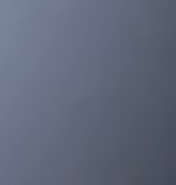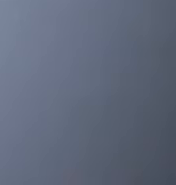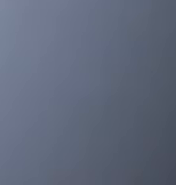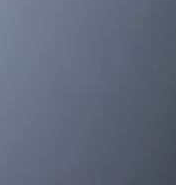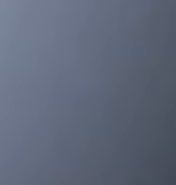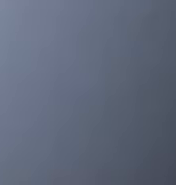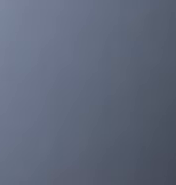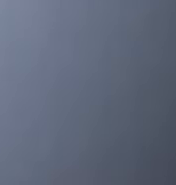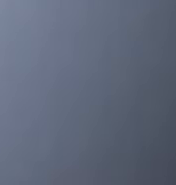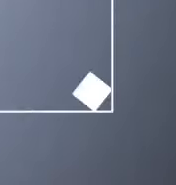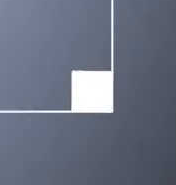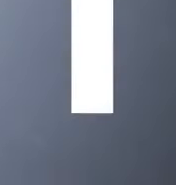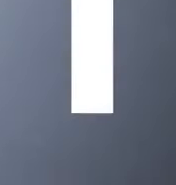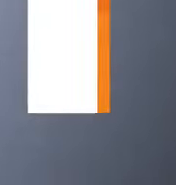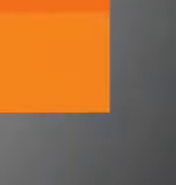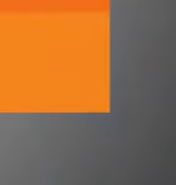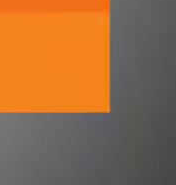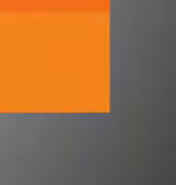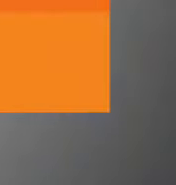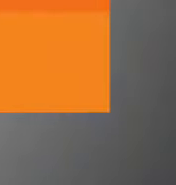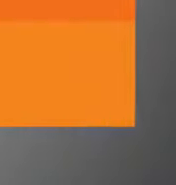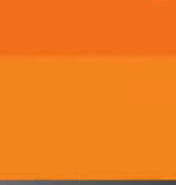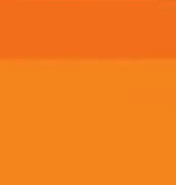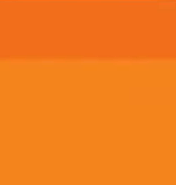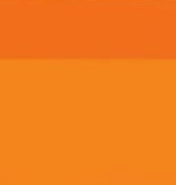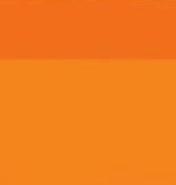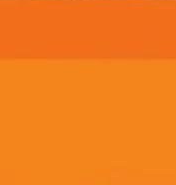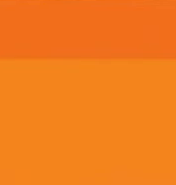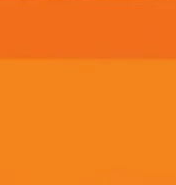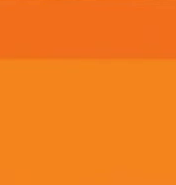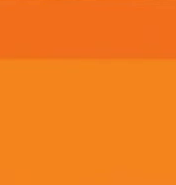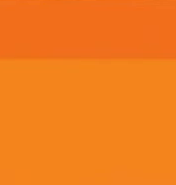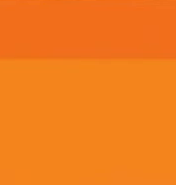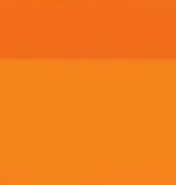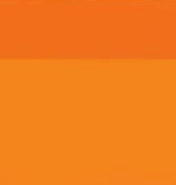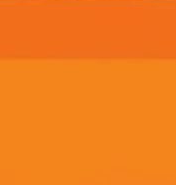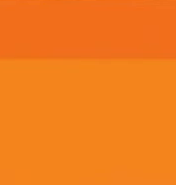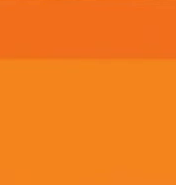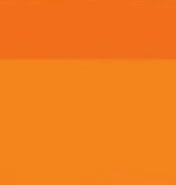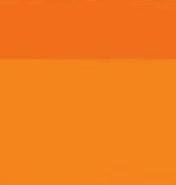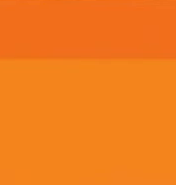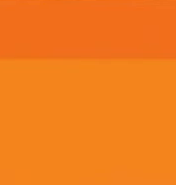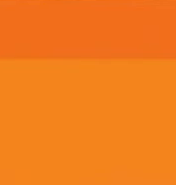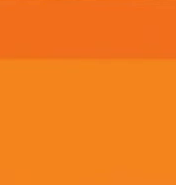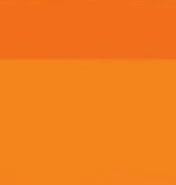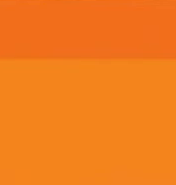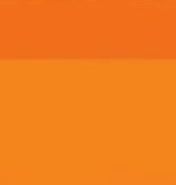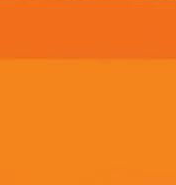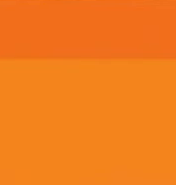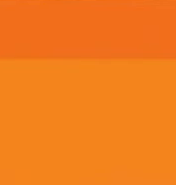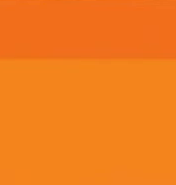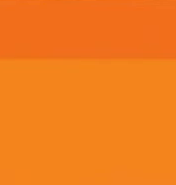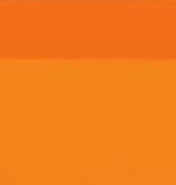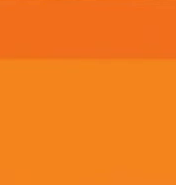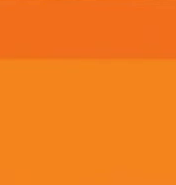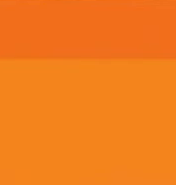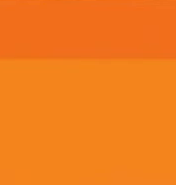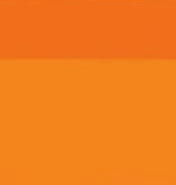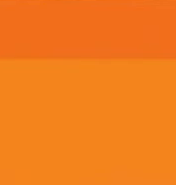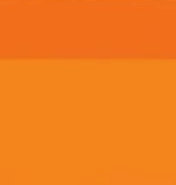y Transportes en el periodo 2001-2002, como parte de su formación profesional, bachiller en